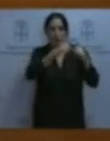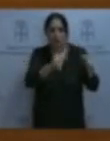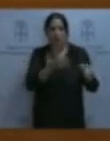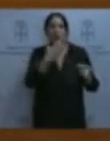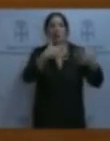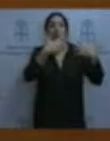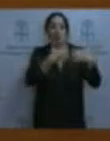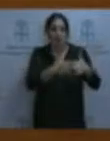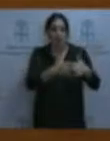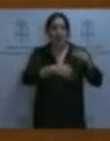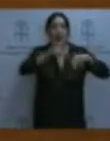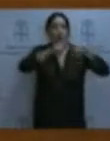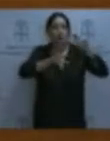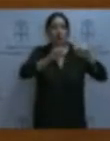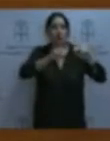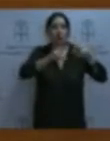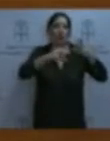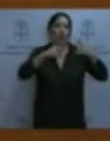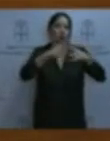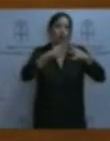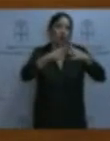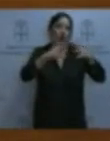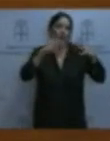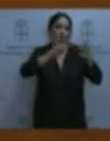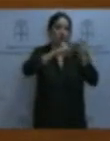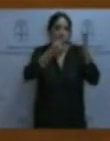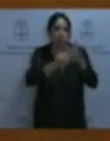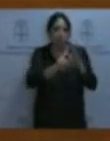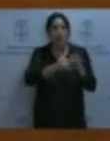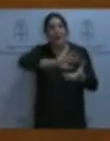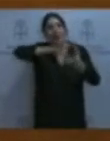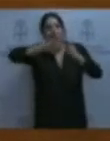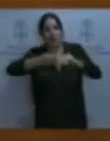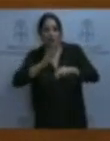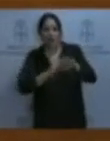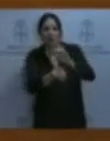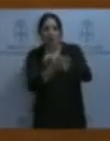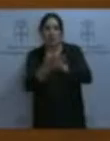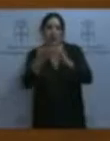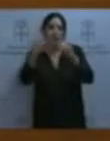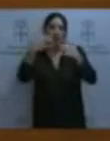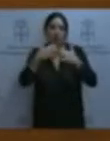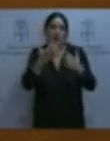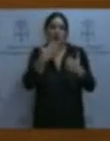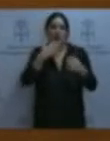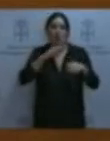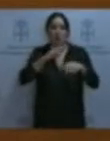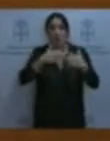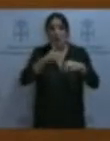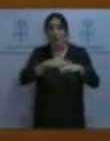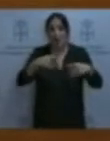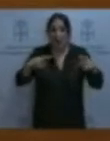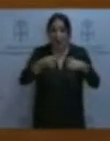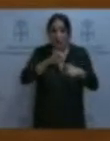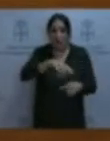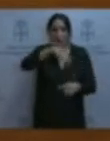maquinaria, construcciones o estructuras arquitectónicas o de ingeniería adaptadas a la producción industrial, como gasómetros, chimeneas, castilletes, talleres